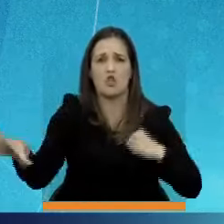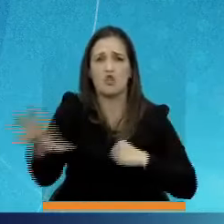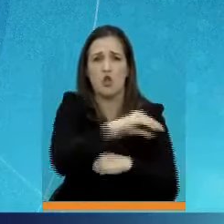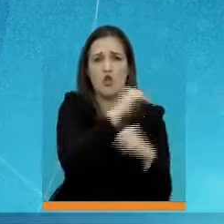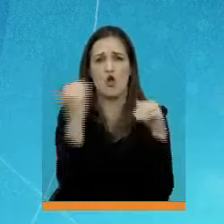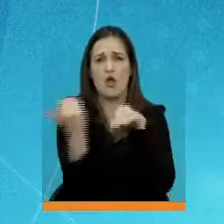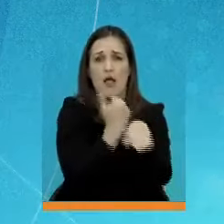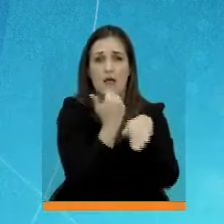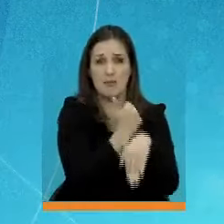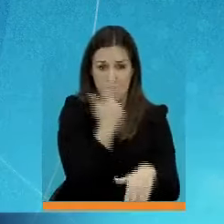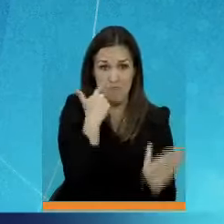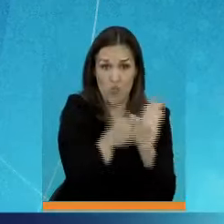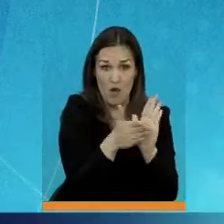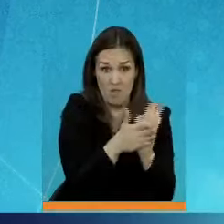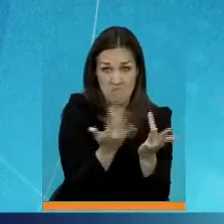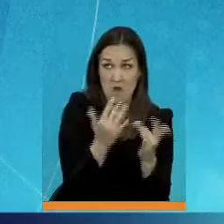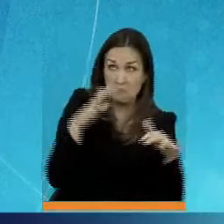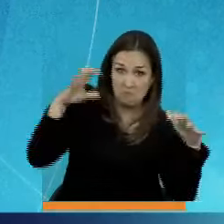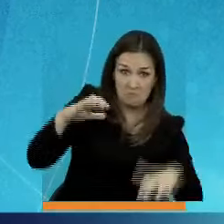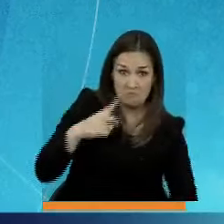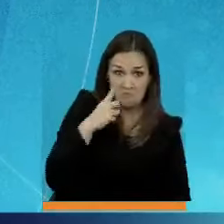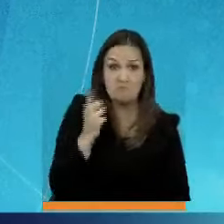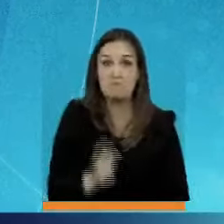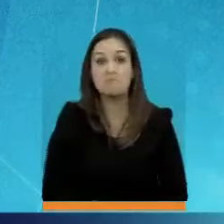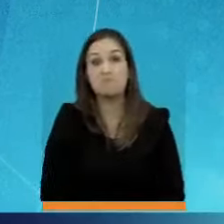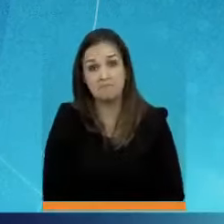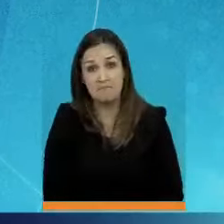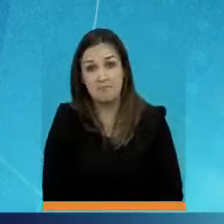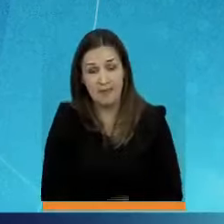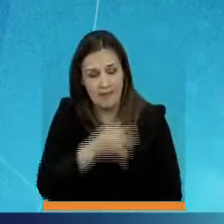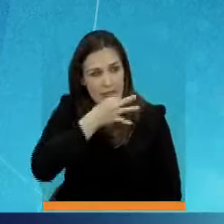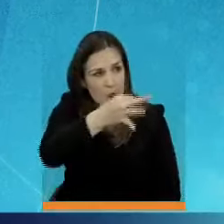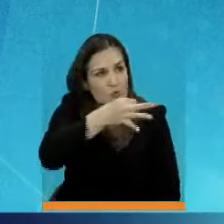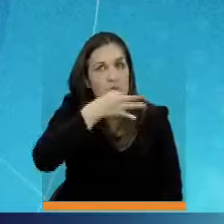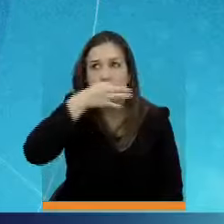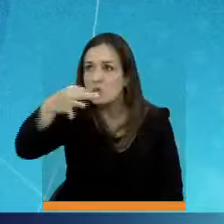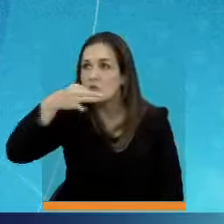¿Qué más pruebas quieren? Hemos denunciado en todos lados,